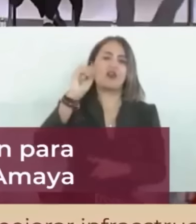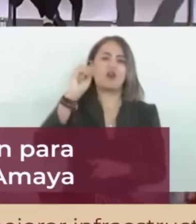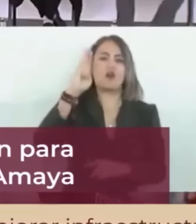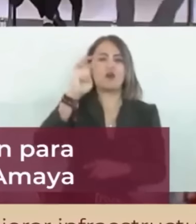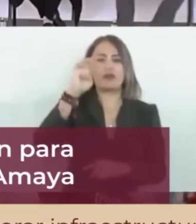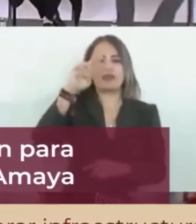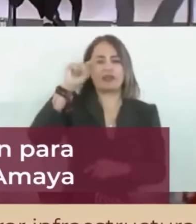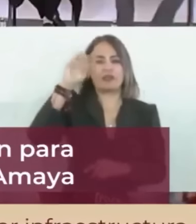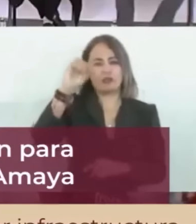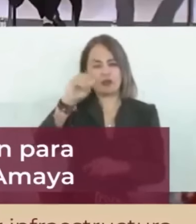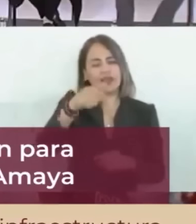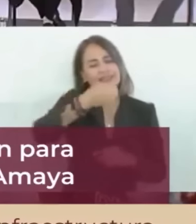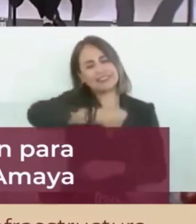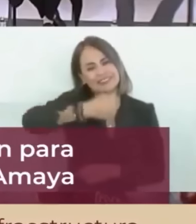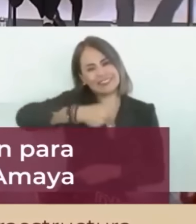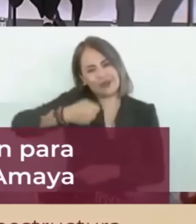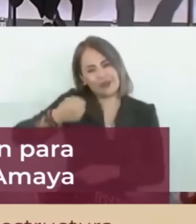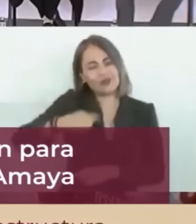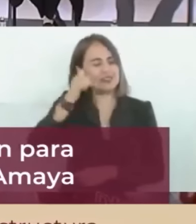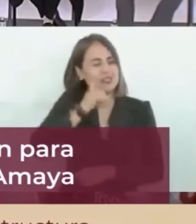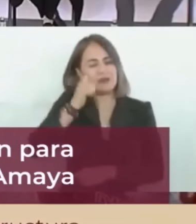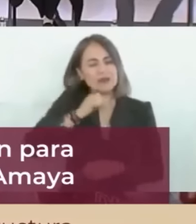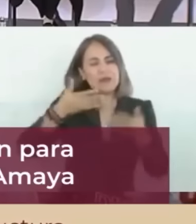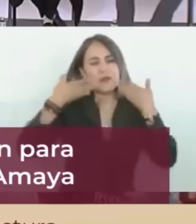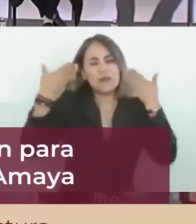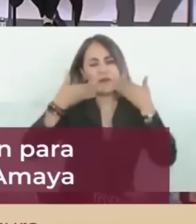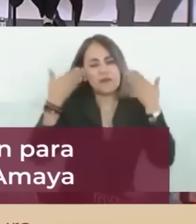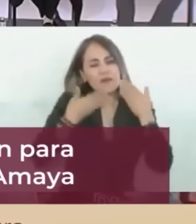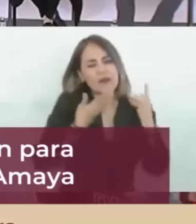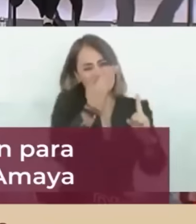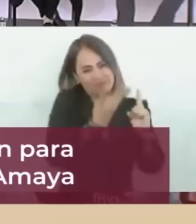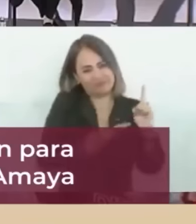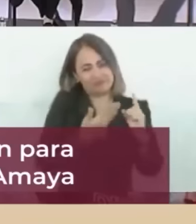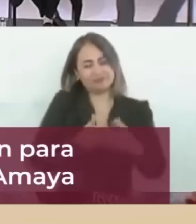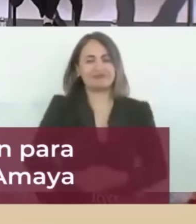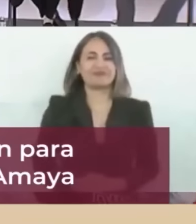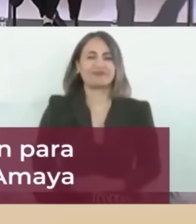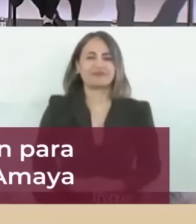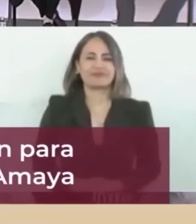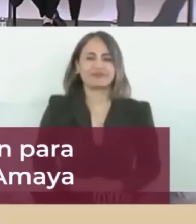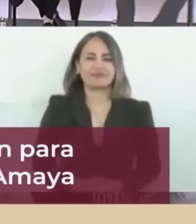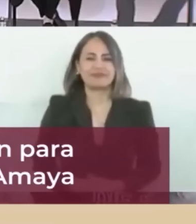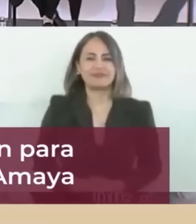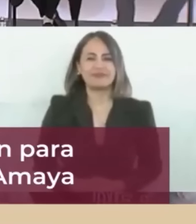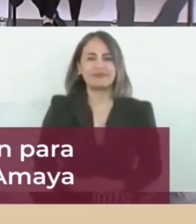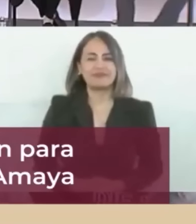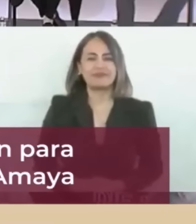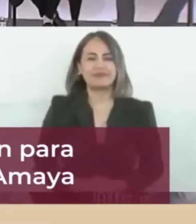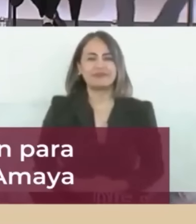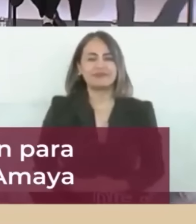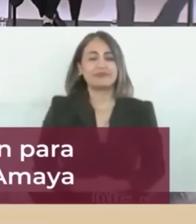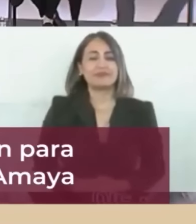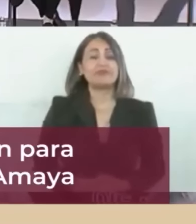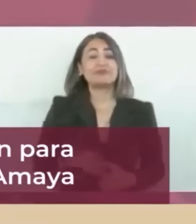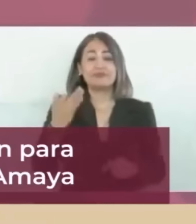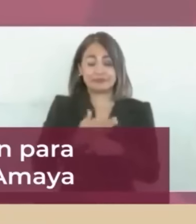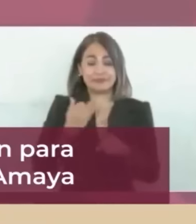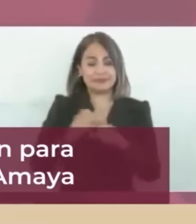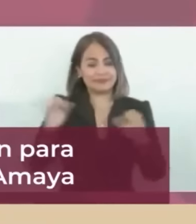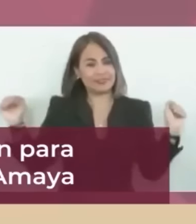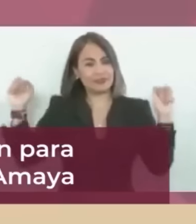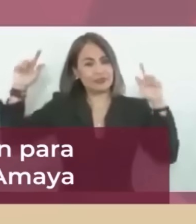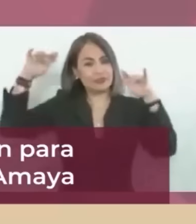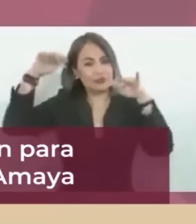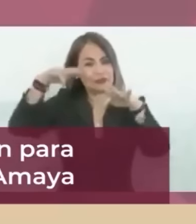directa, política que se aplica en todos los programas sociales, y destacó que desde el sector educativo se impulsa la redignificación